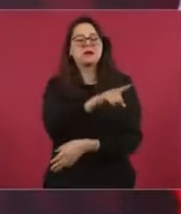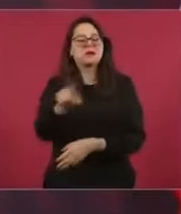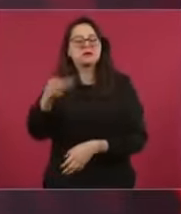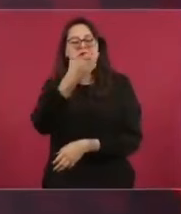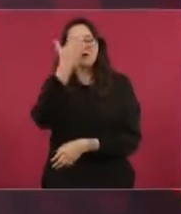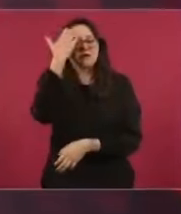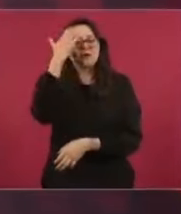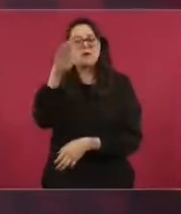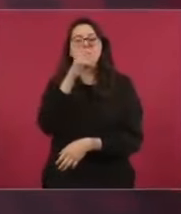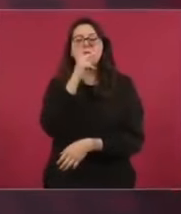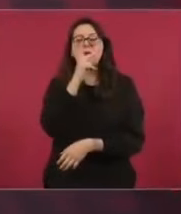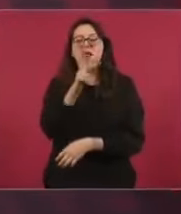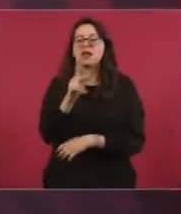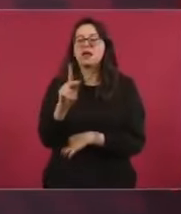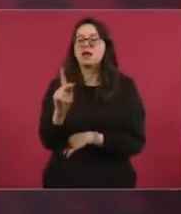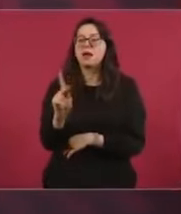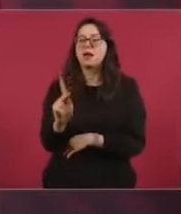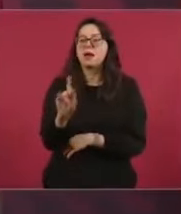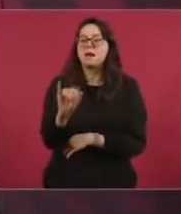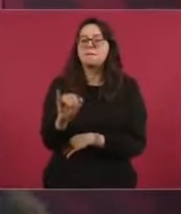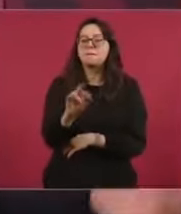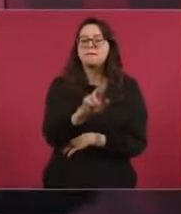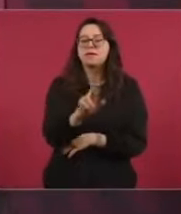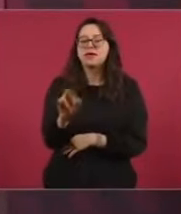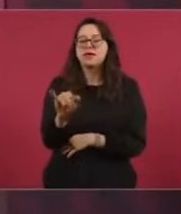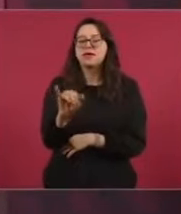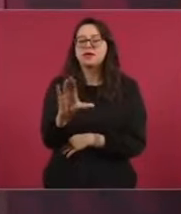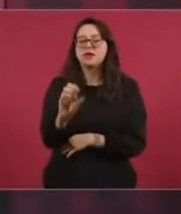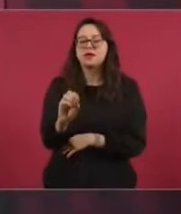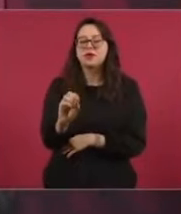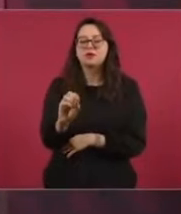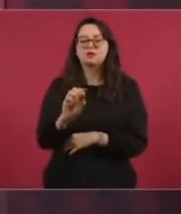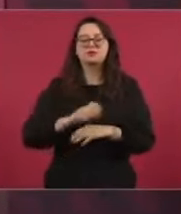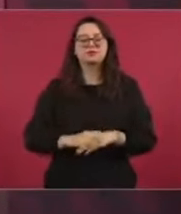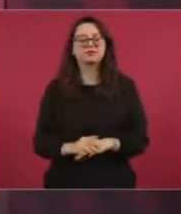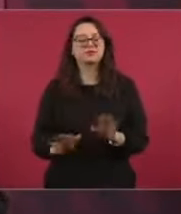Ya.